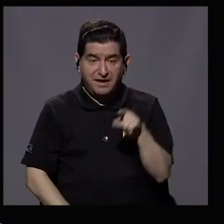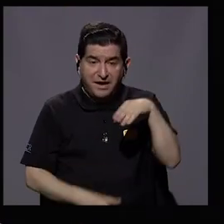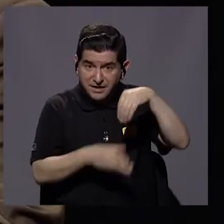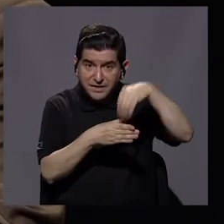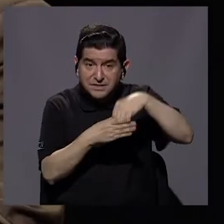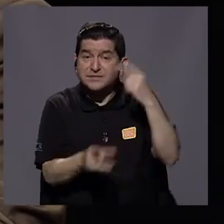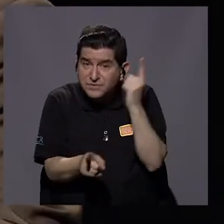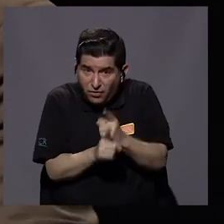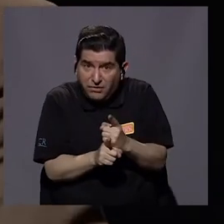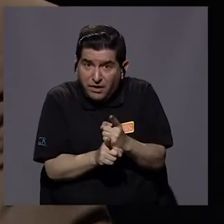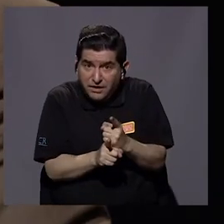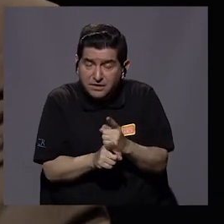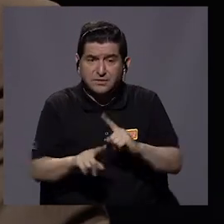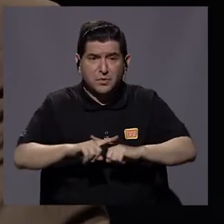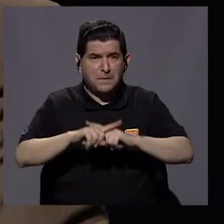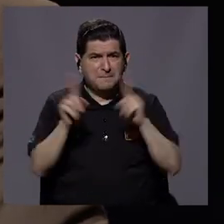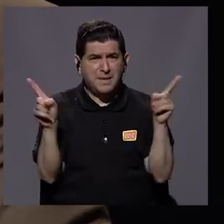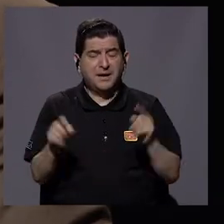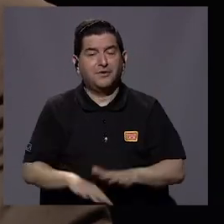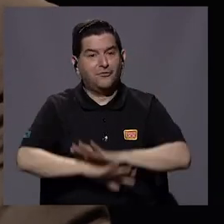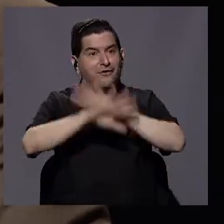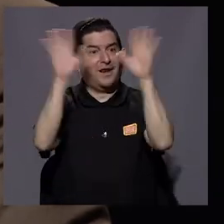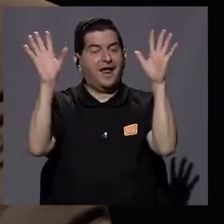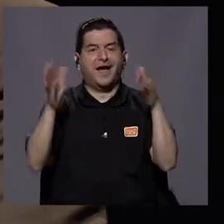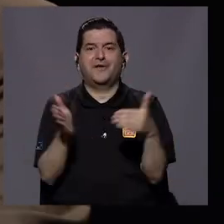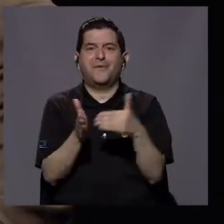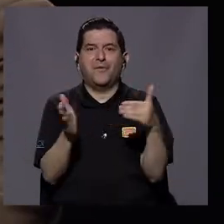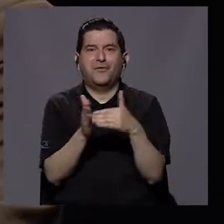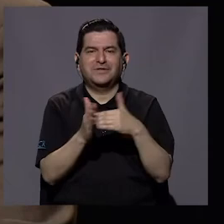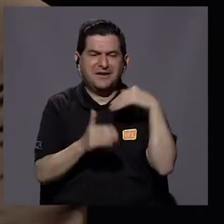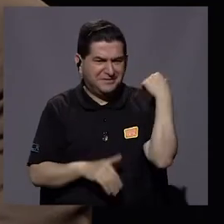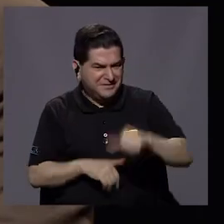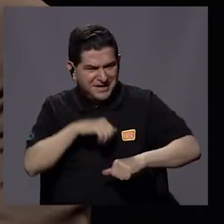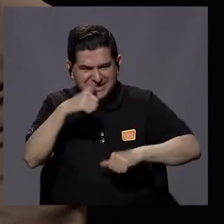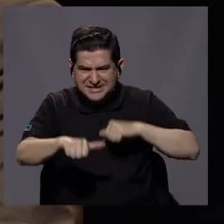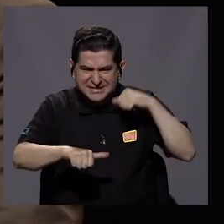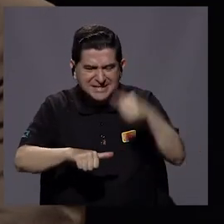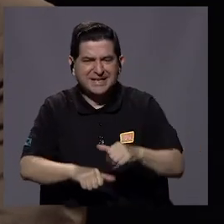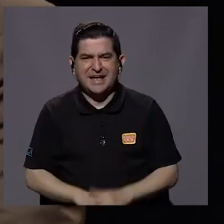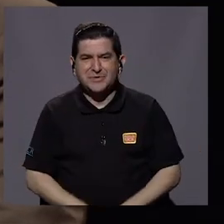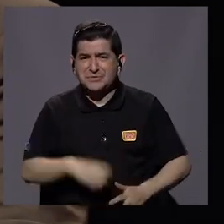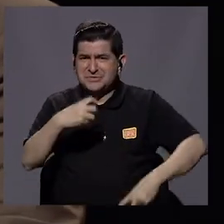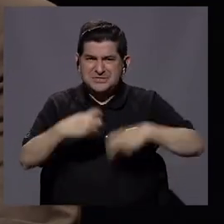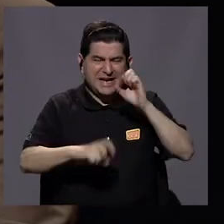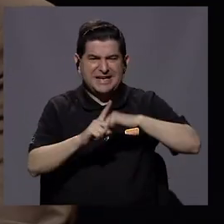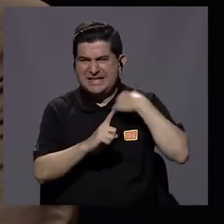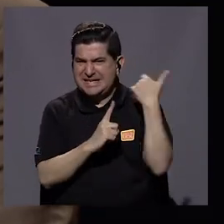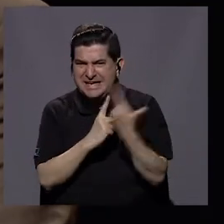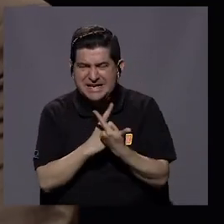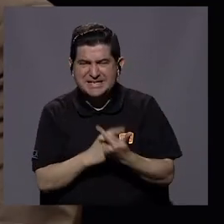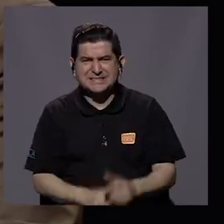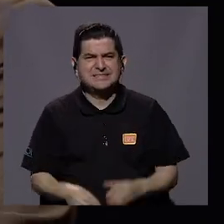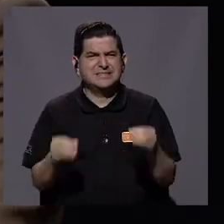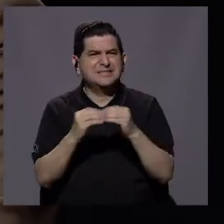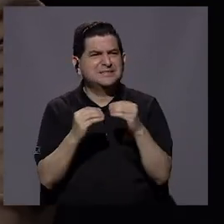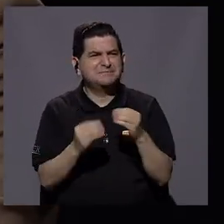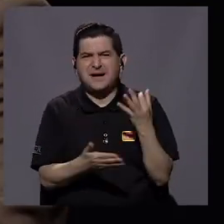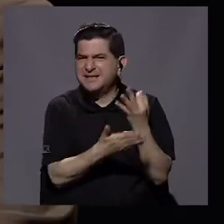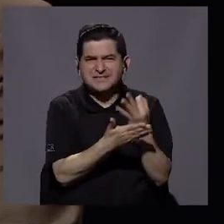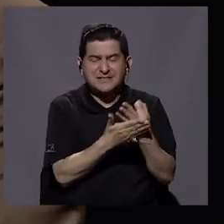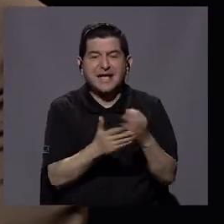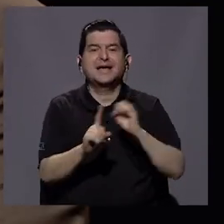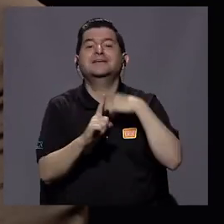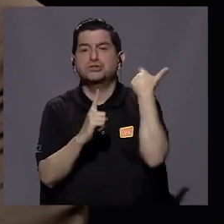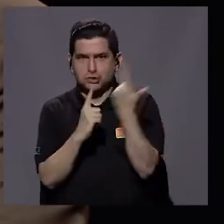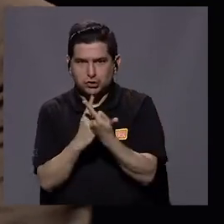digamos, esos aportes son correctos. Lo que pasa es que, claro, entramos otra vez en la disputa, en el revanchismo, en esta crisis social, porque más que crisis financiera